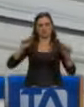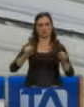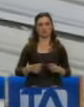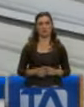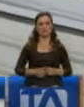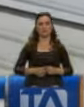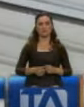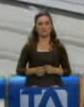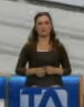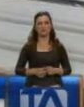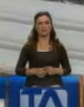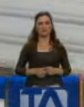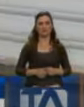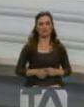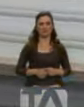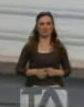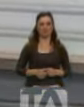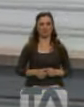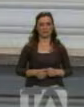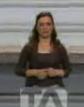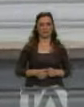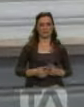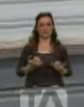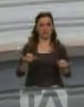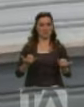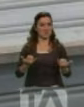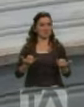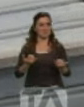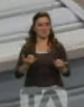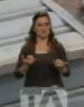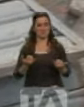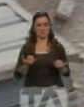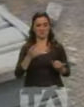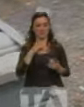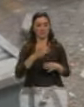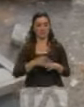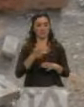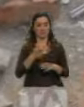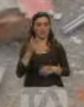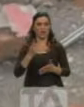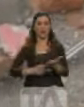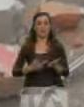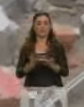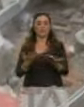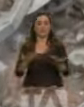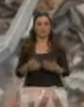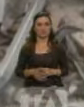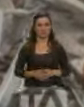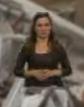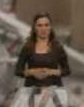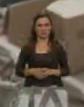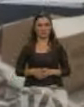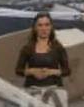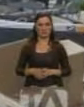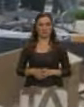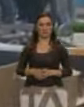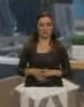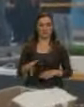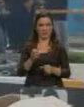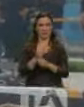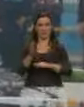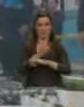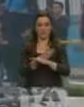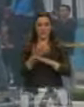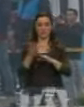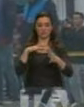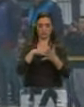de la vivienda, que hasta el momento no han querido decir específicamente qué es lo que sucedió, ya que se realizarán los